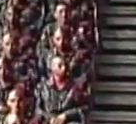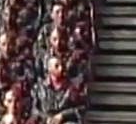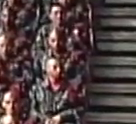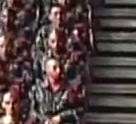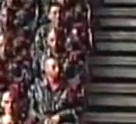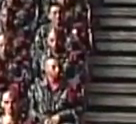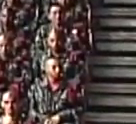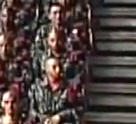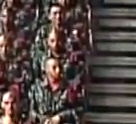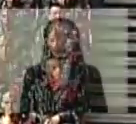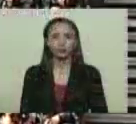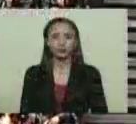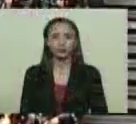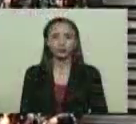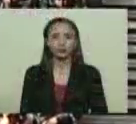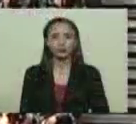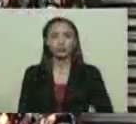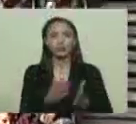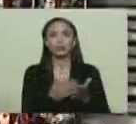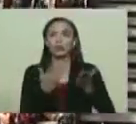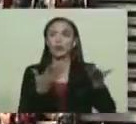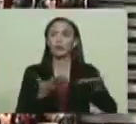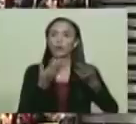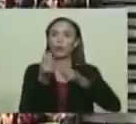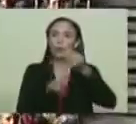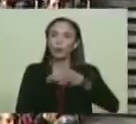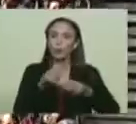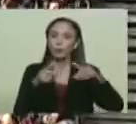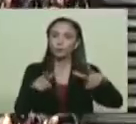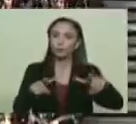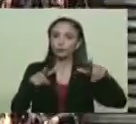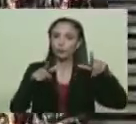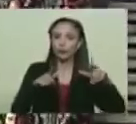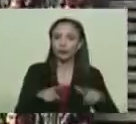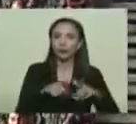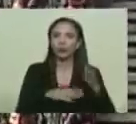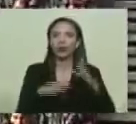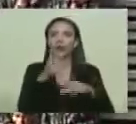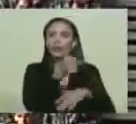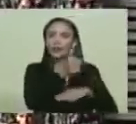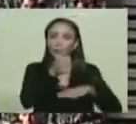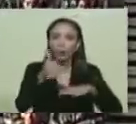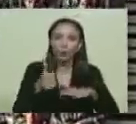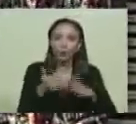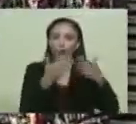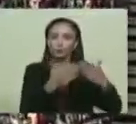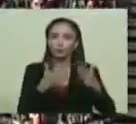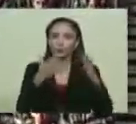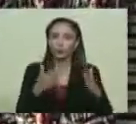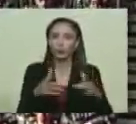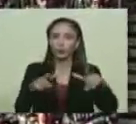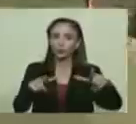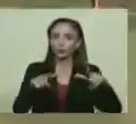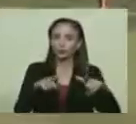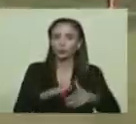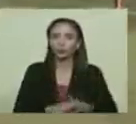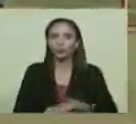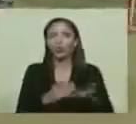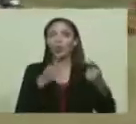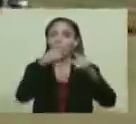formación en servicio de policía. Reciben María Magdalena Cordobés Calderón, Ardimar Clevis Perdomo